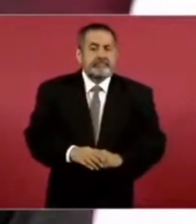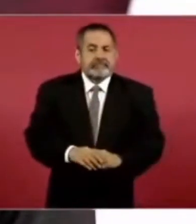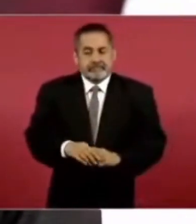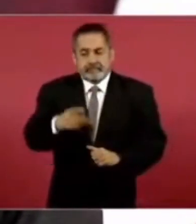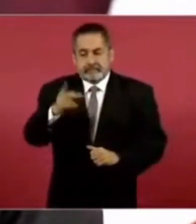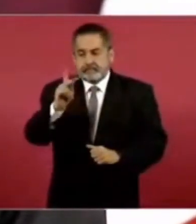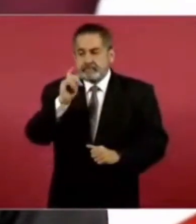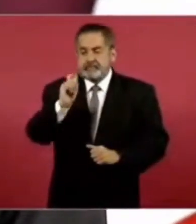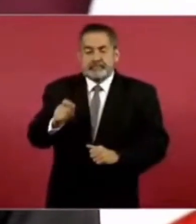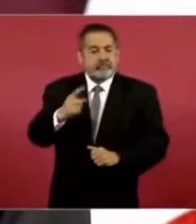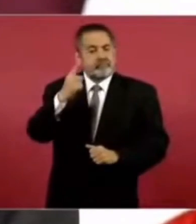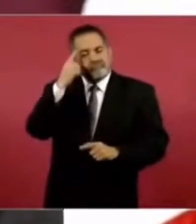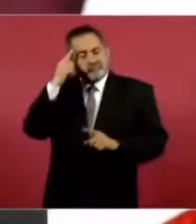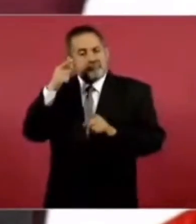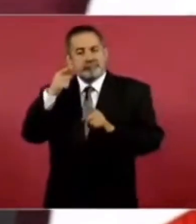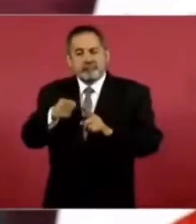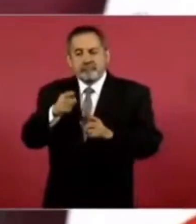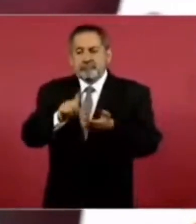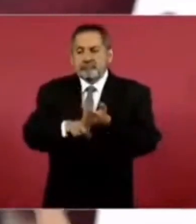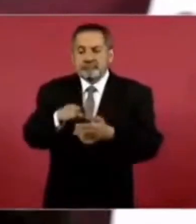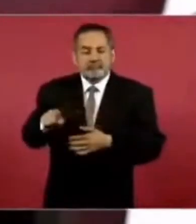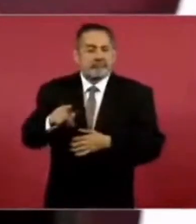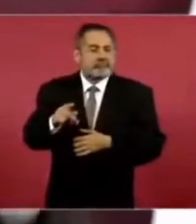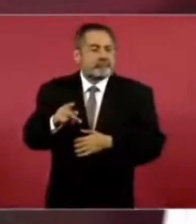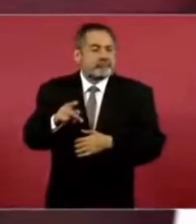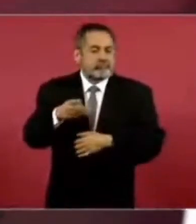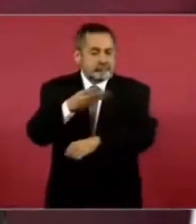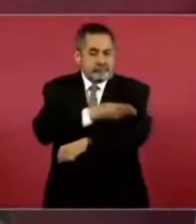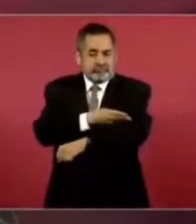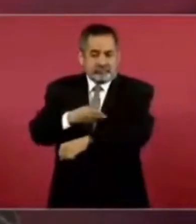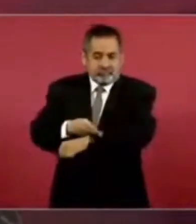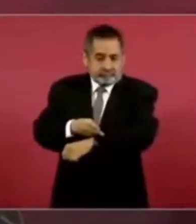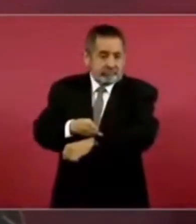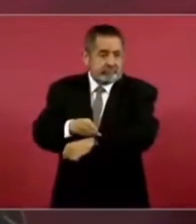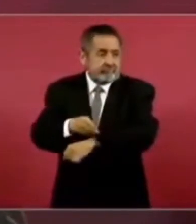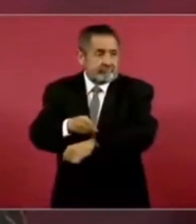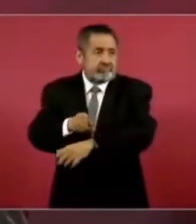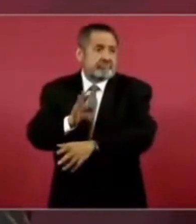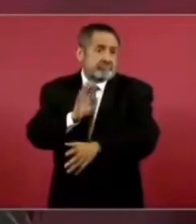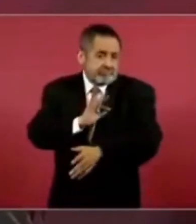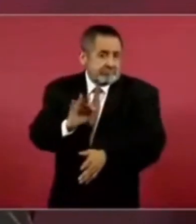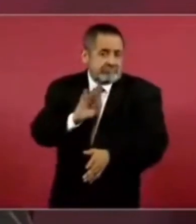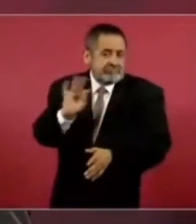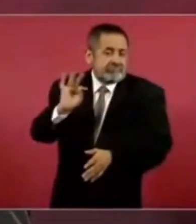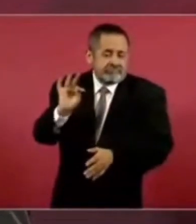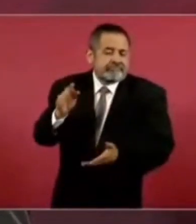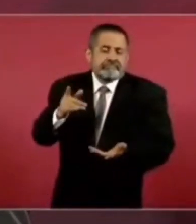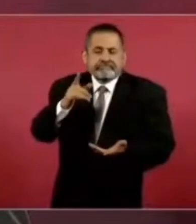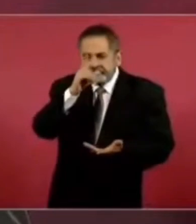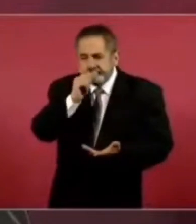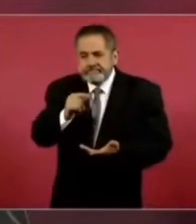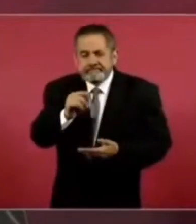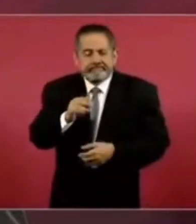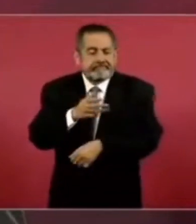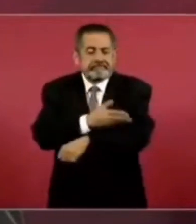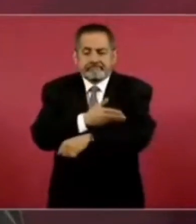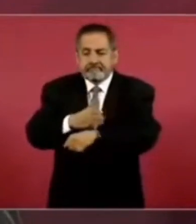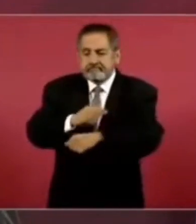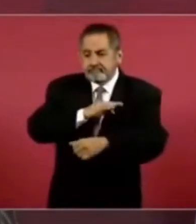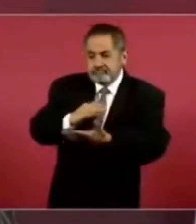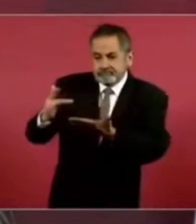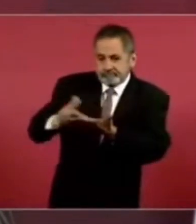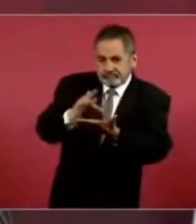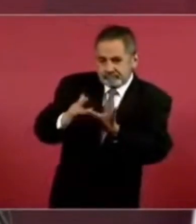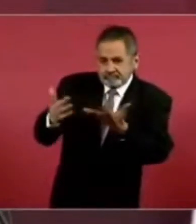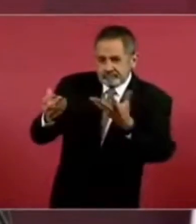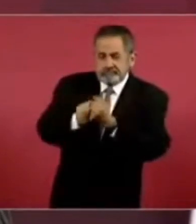pero una de las posibilidades que tenía para sostenerse y llevar a la práctica, ¿no?,